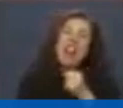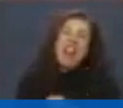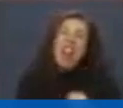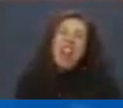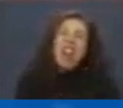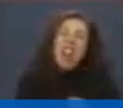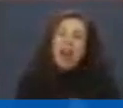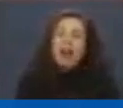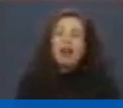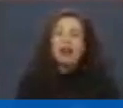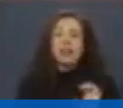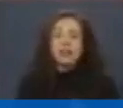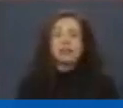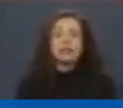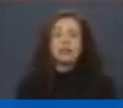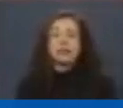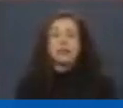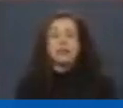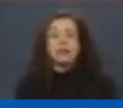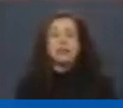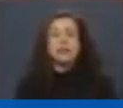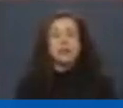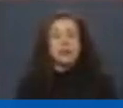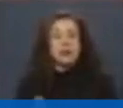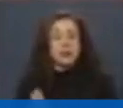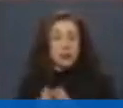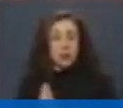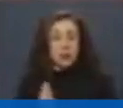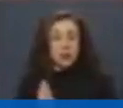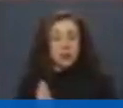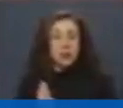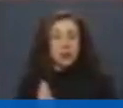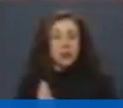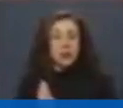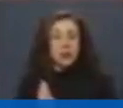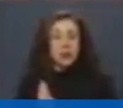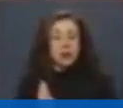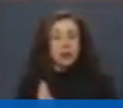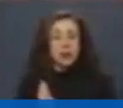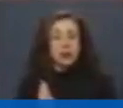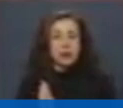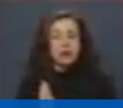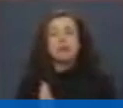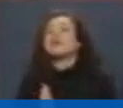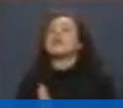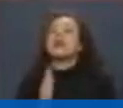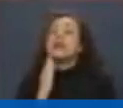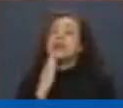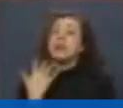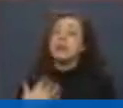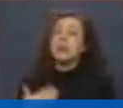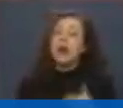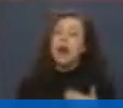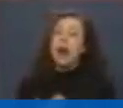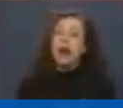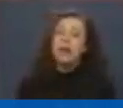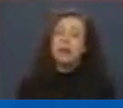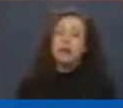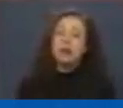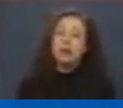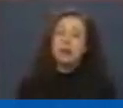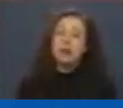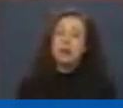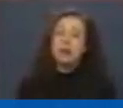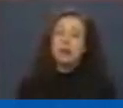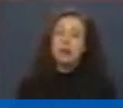Estado. Por otro lado, este proyecto importa un importante avance que no nos llevará